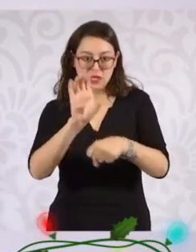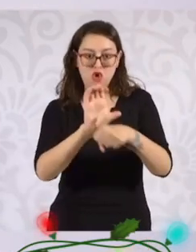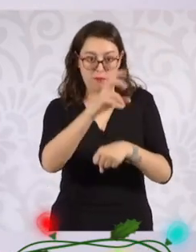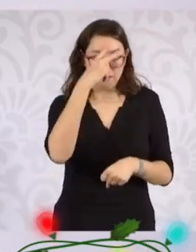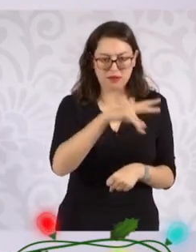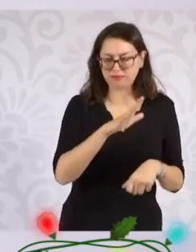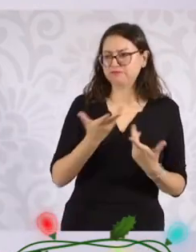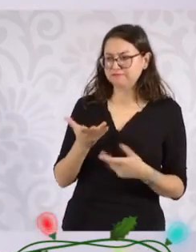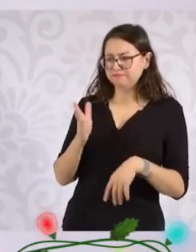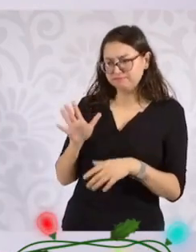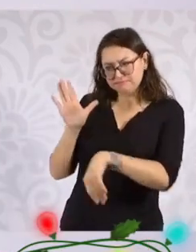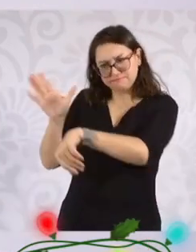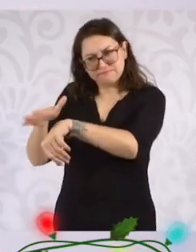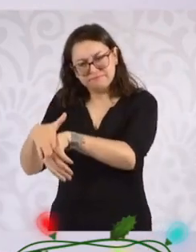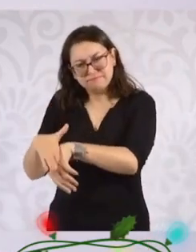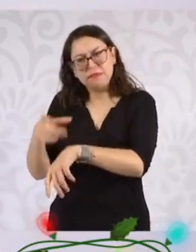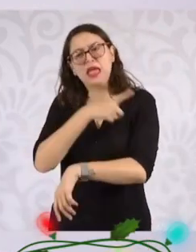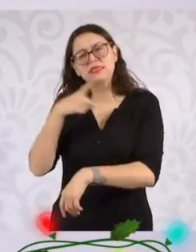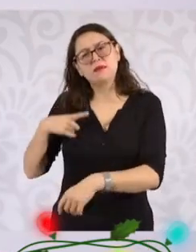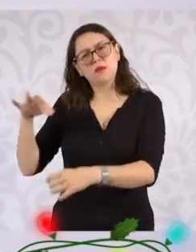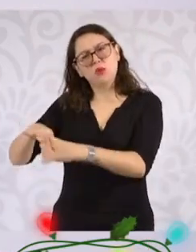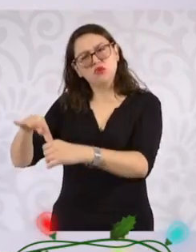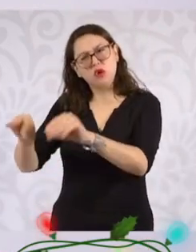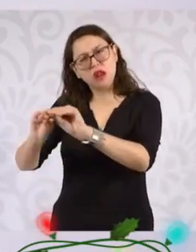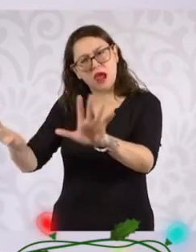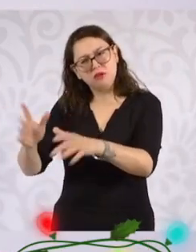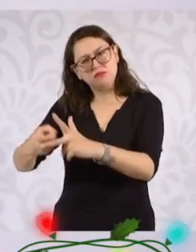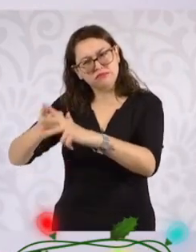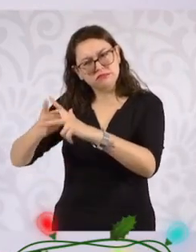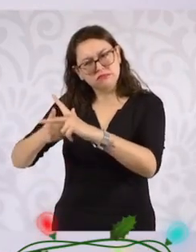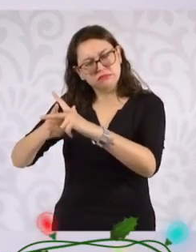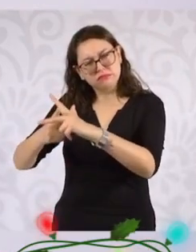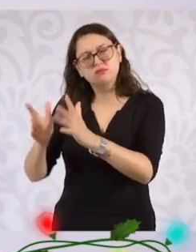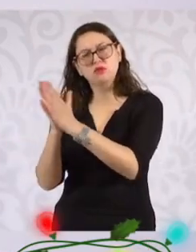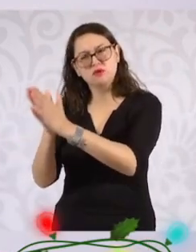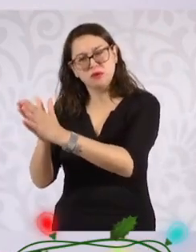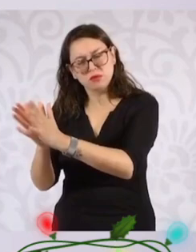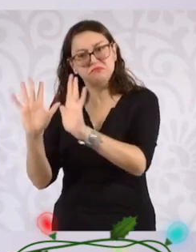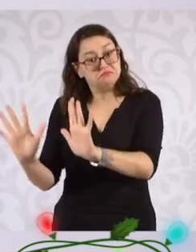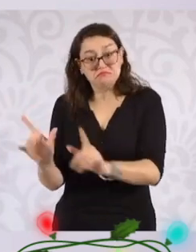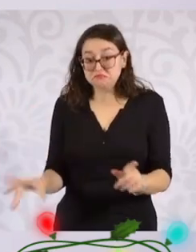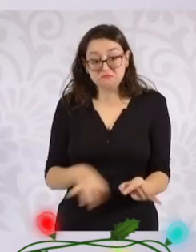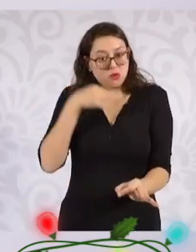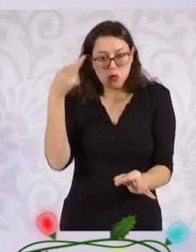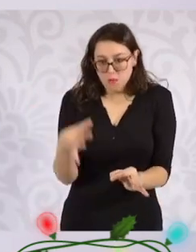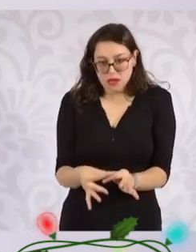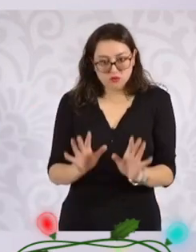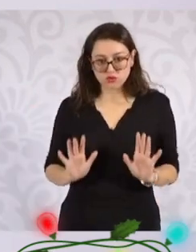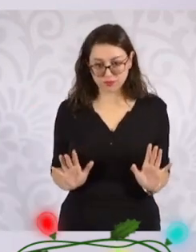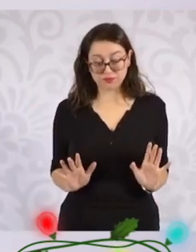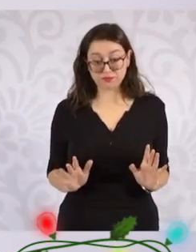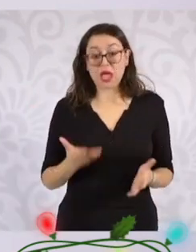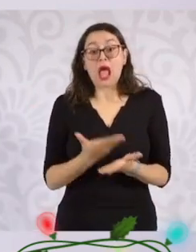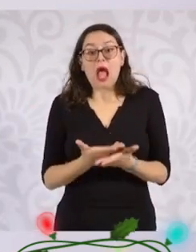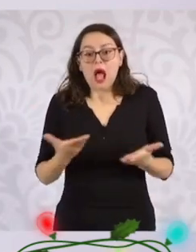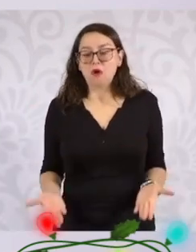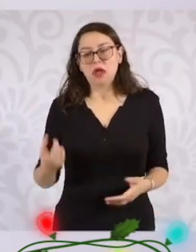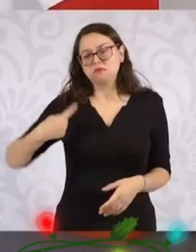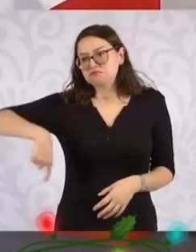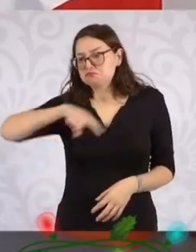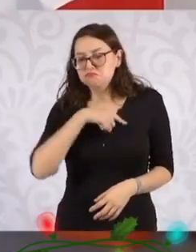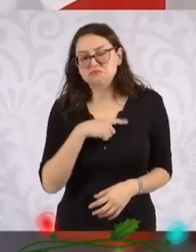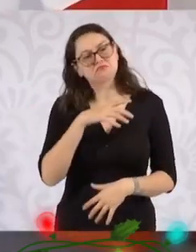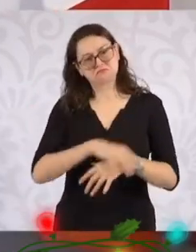elección. A partir de ahora nosotros nos vamos a mantener ya, digamos, imparciales ante